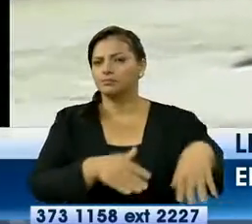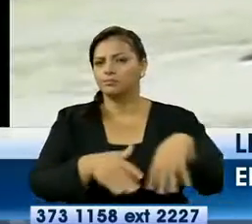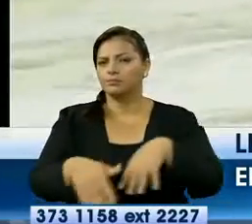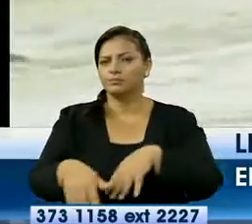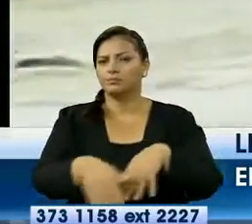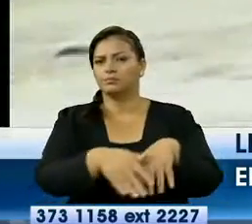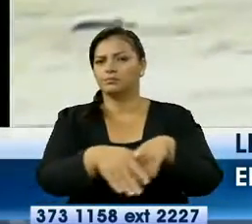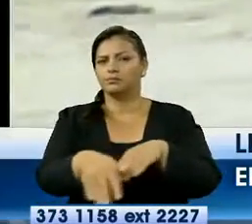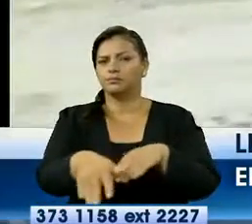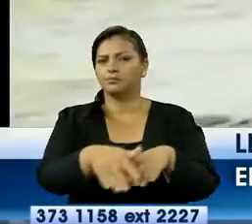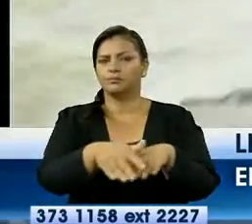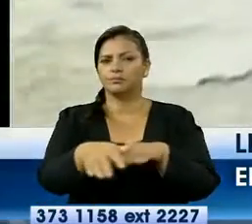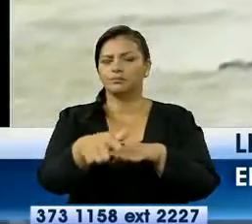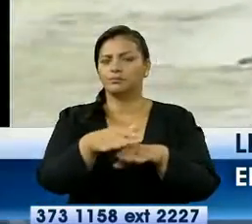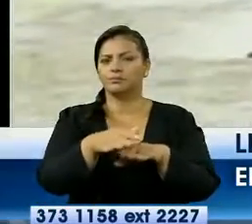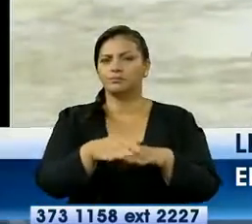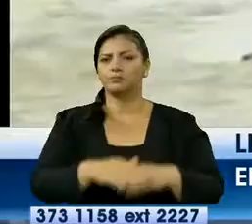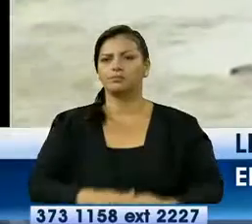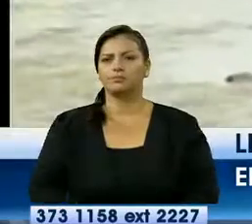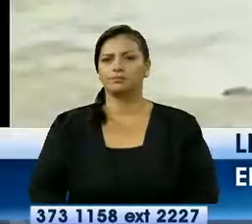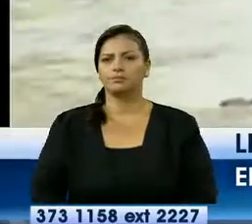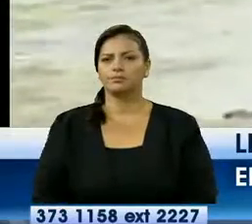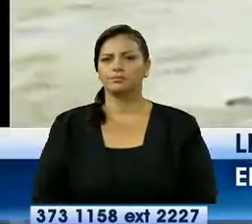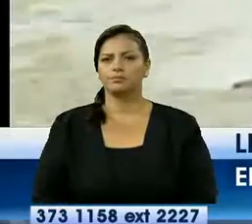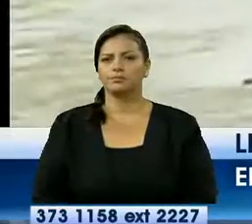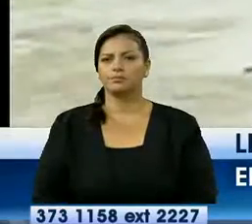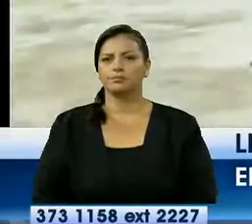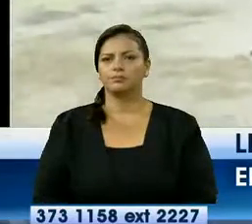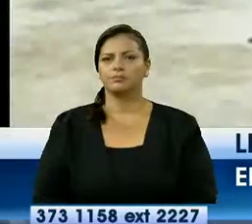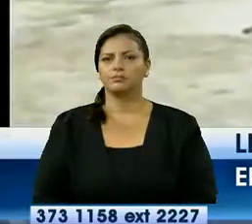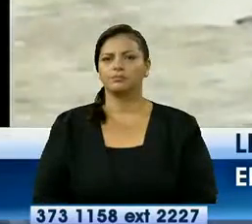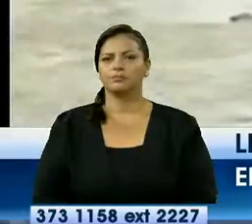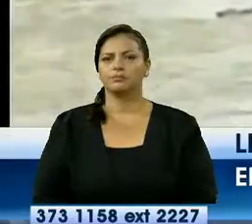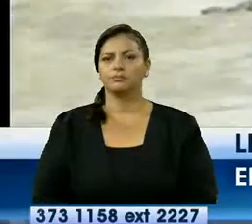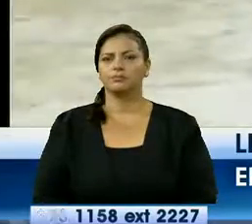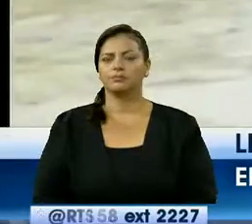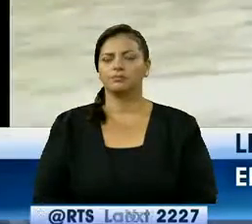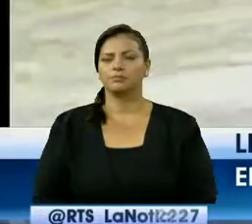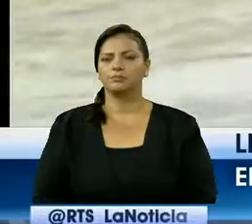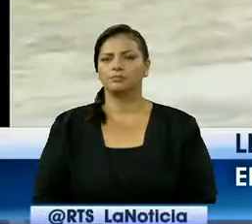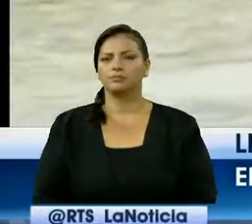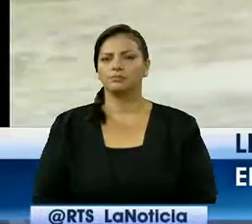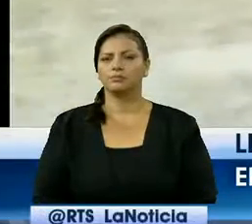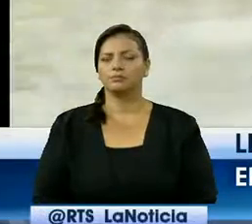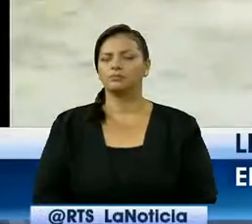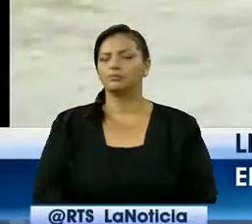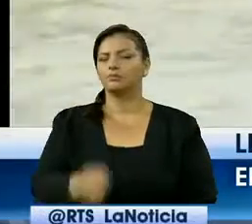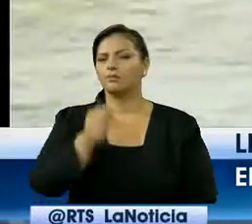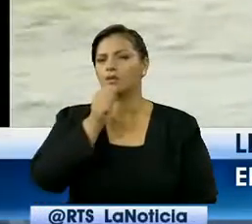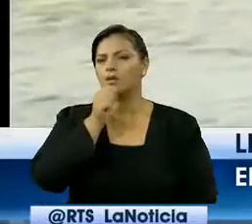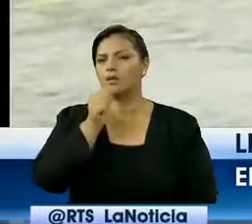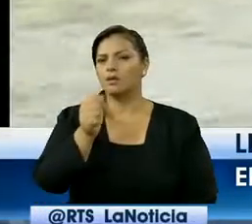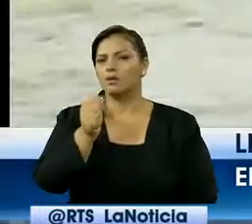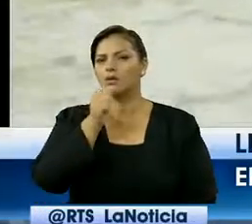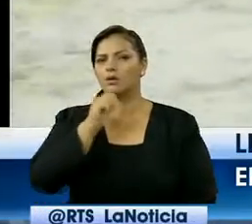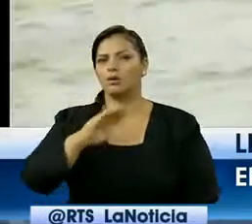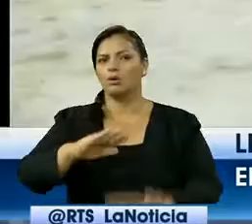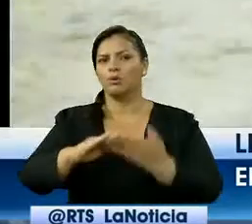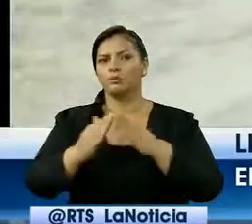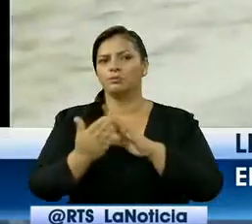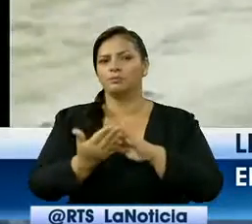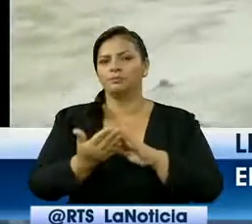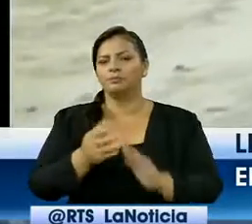abandonar las zonas altas. Por acá nosotros continuamos ese diálogo con la comunidad, ese diálogo con la